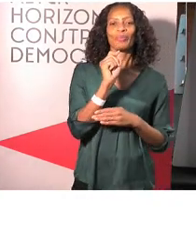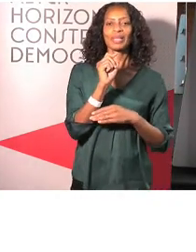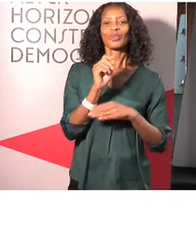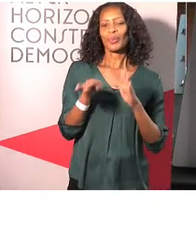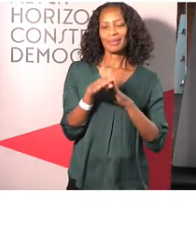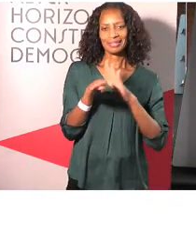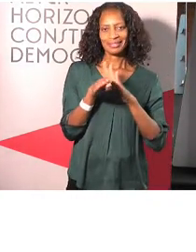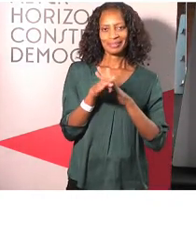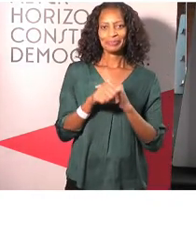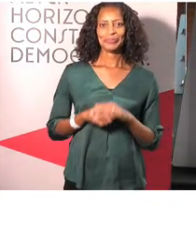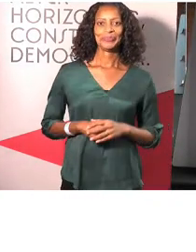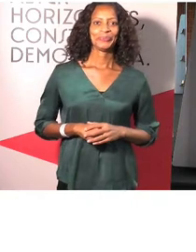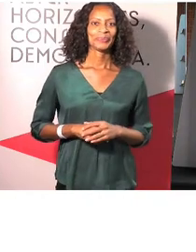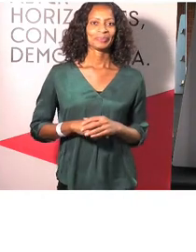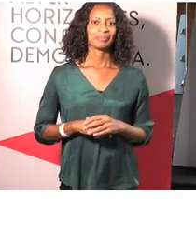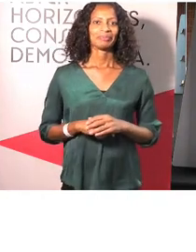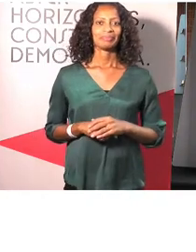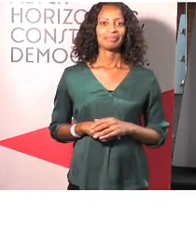Sí.